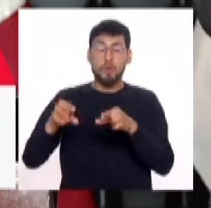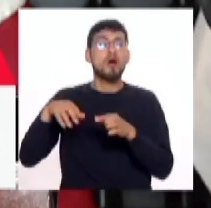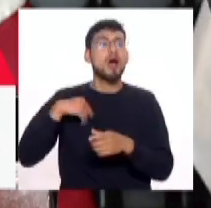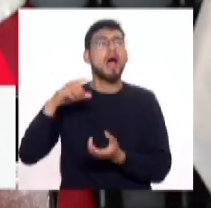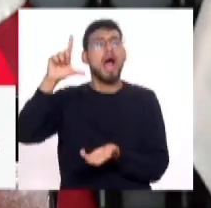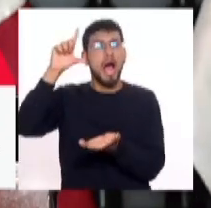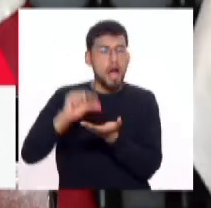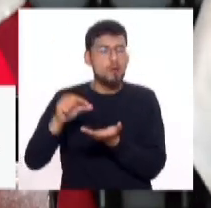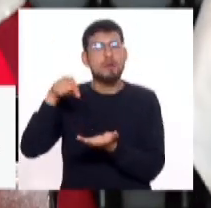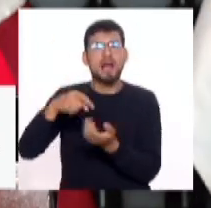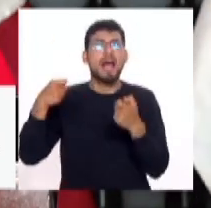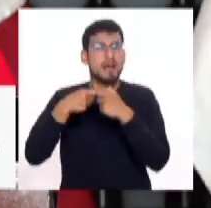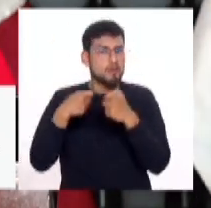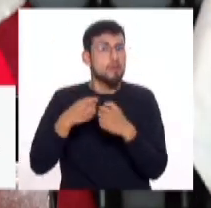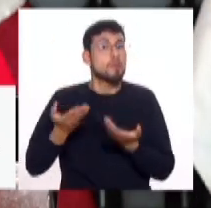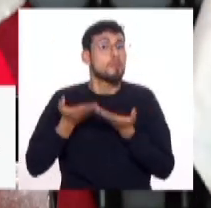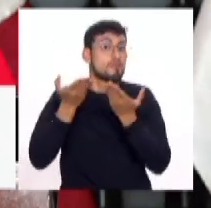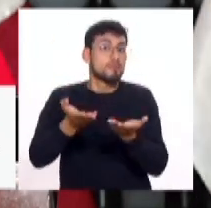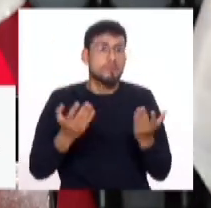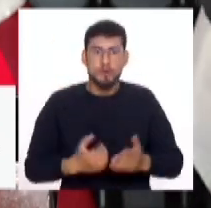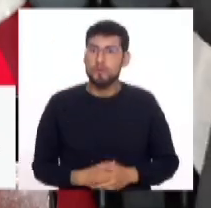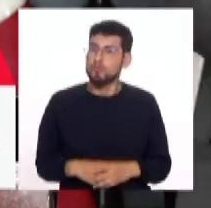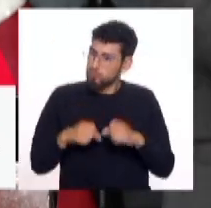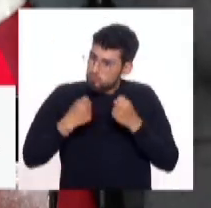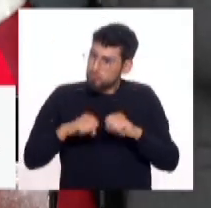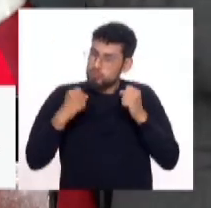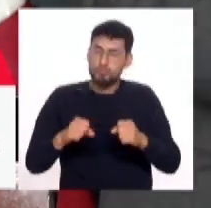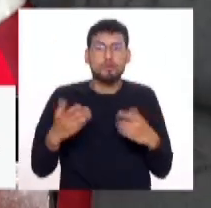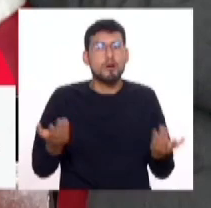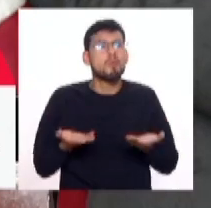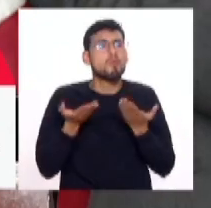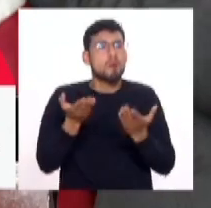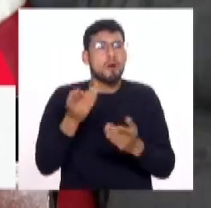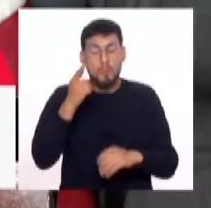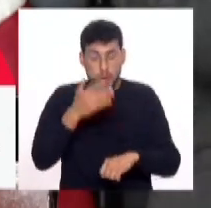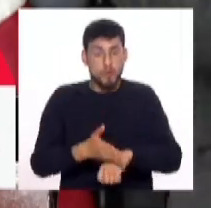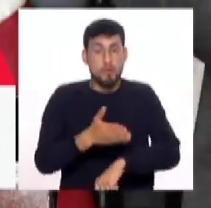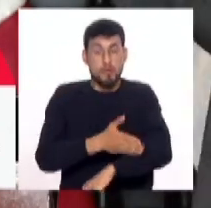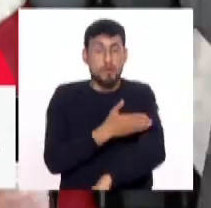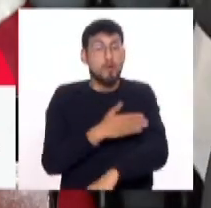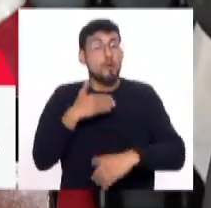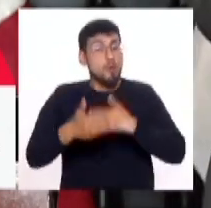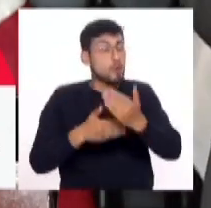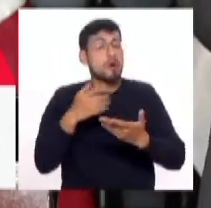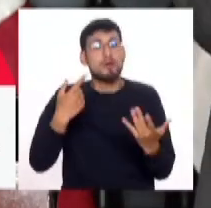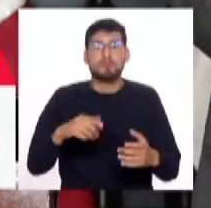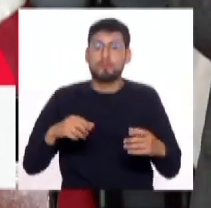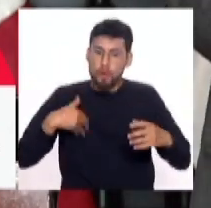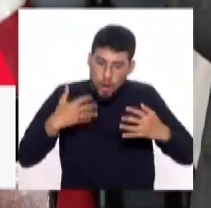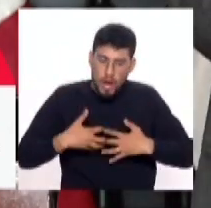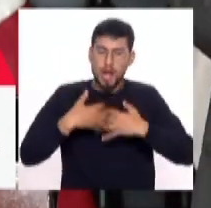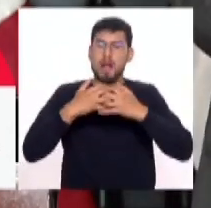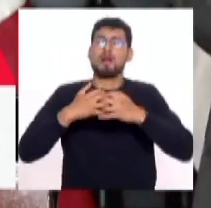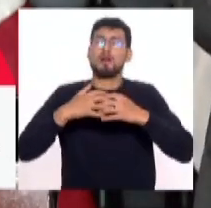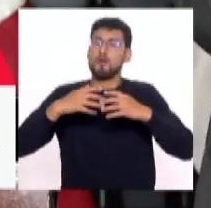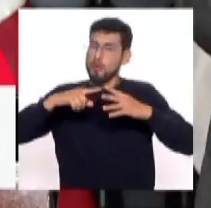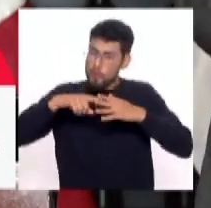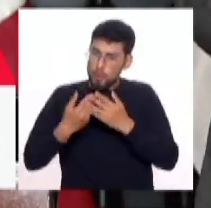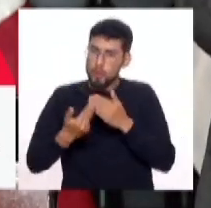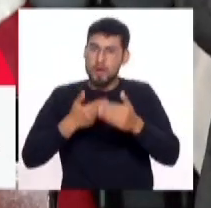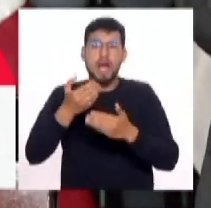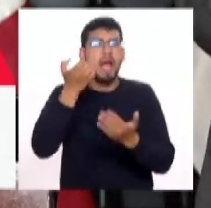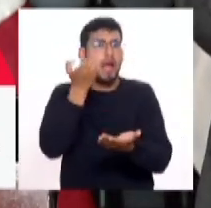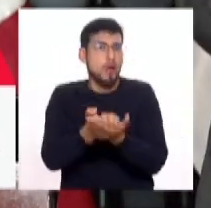en energía y generando un impulso que contribuirá progresivamente a la reactivación de